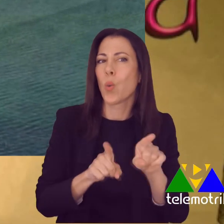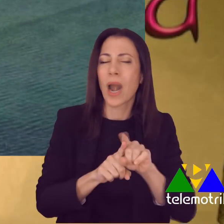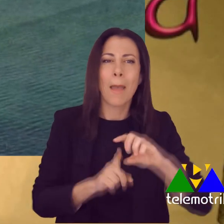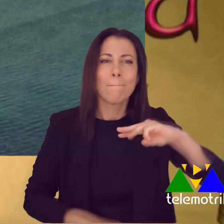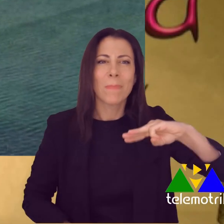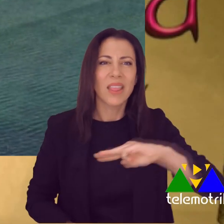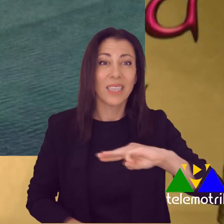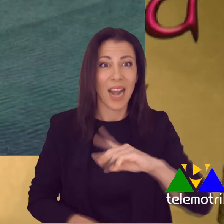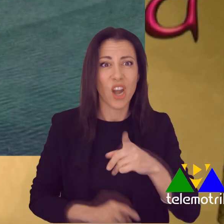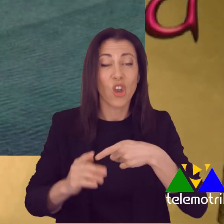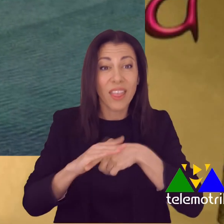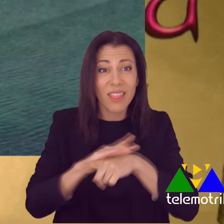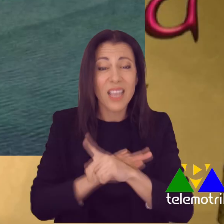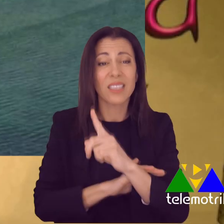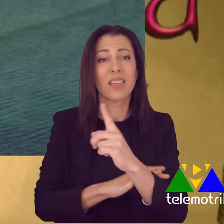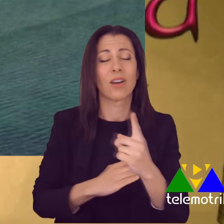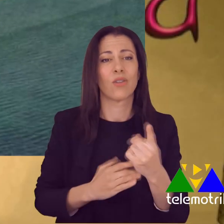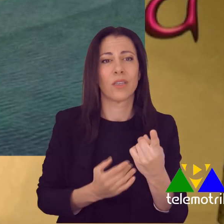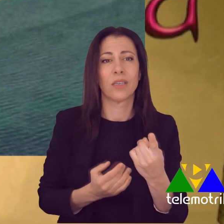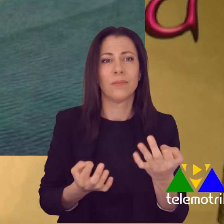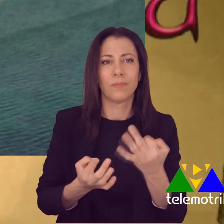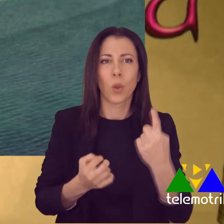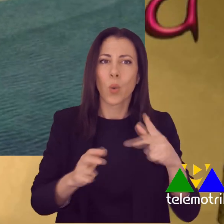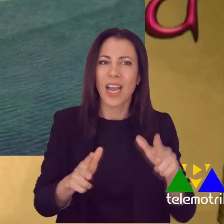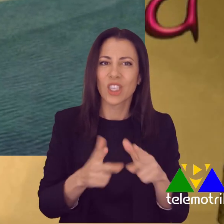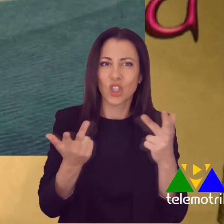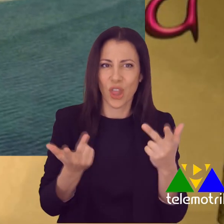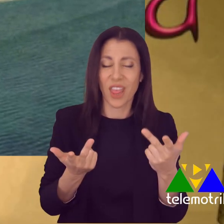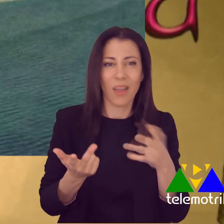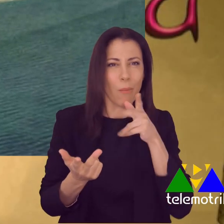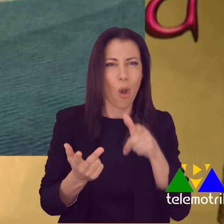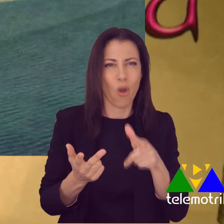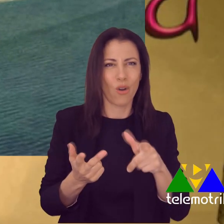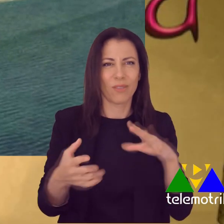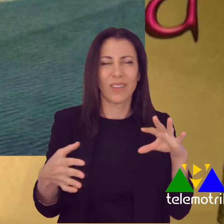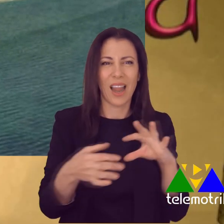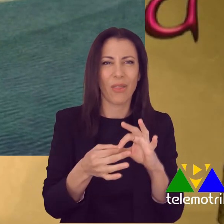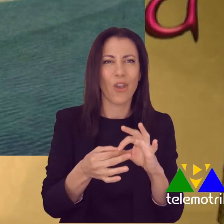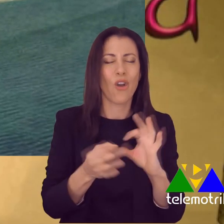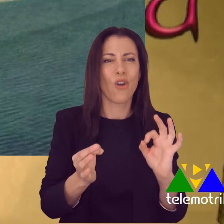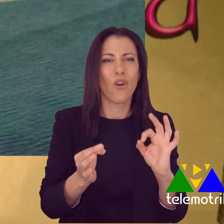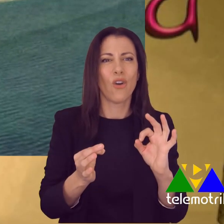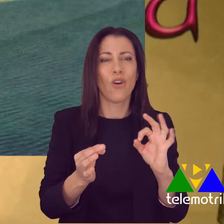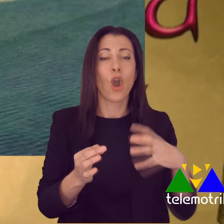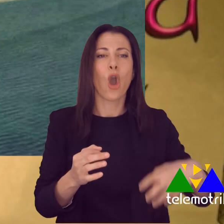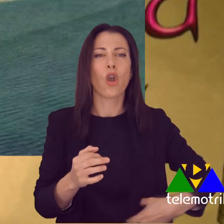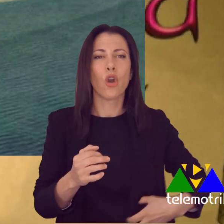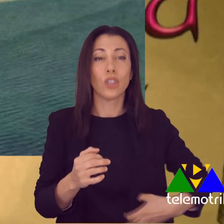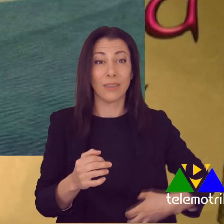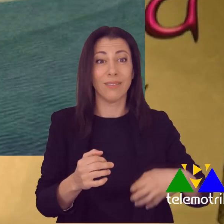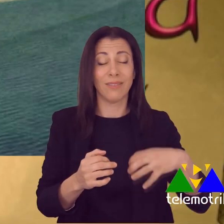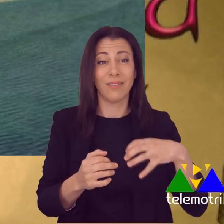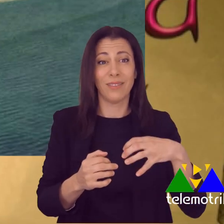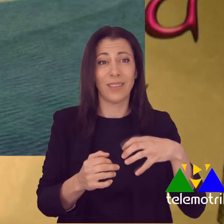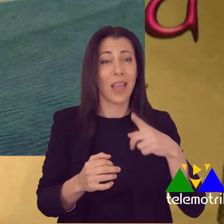que desarrolla en la sociedad del Conde Agrela, que era un gran propietario de tierra, era